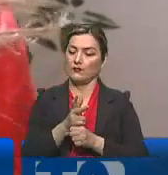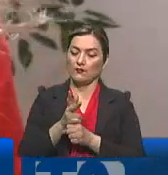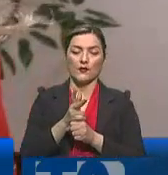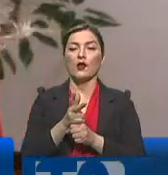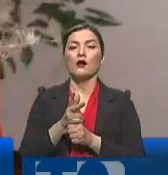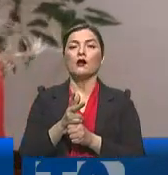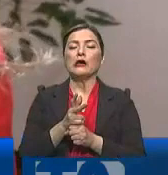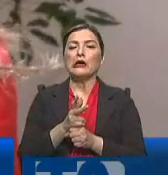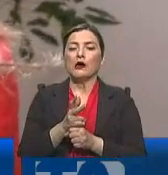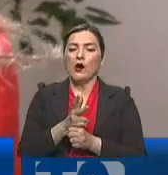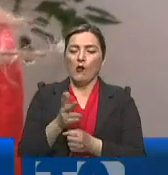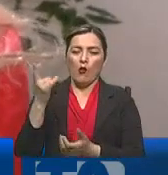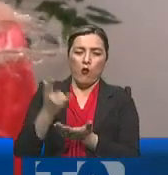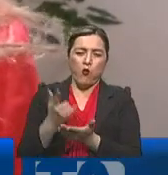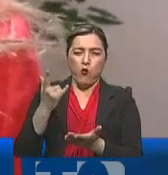se ha gastado otros